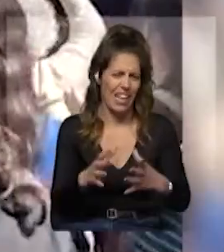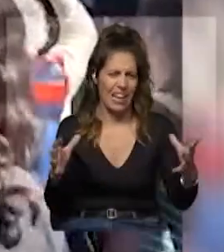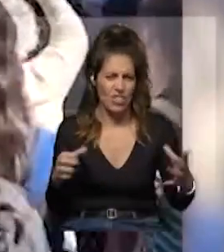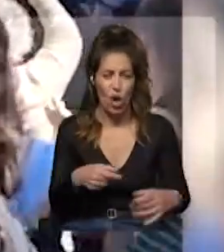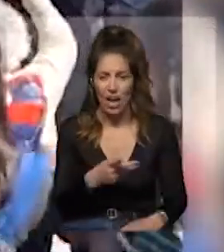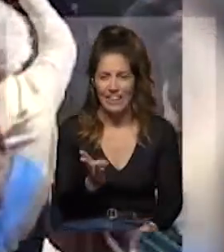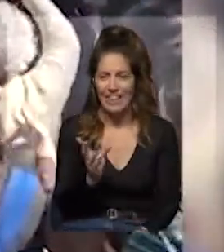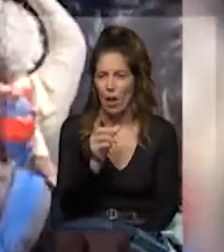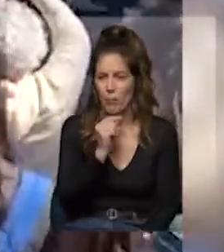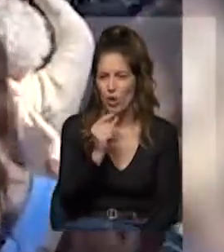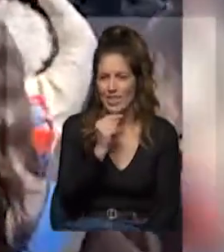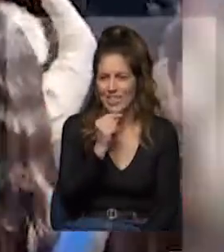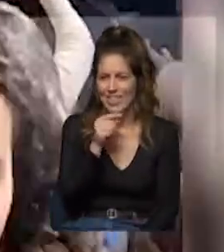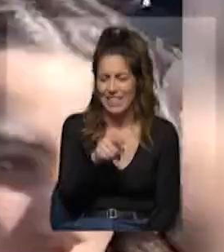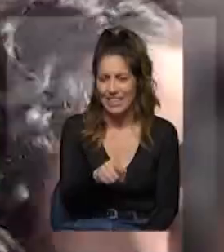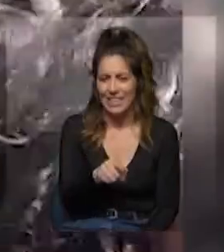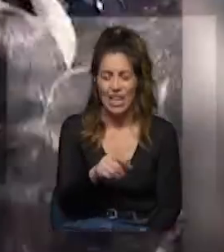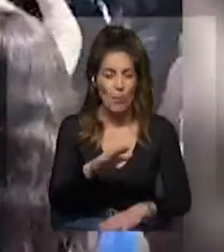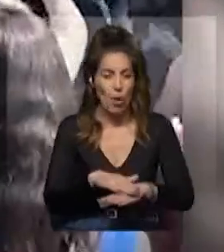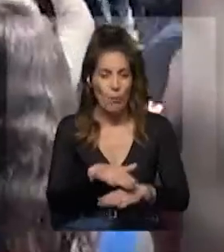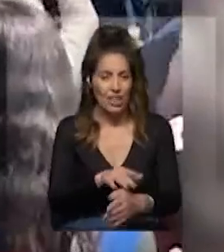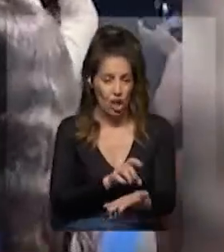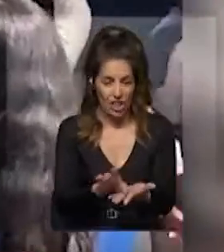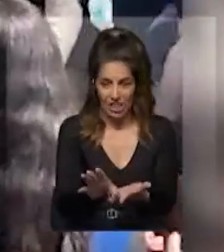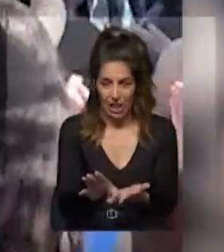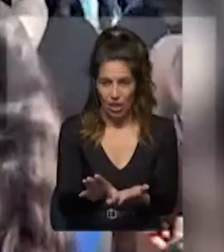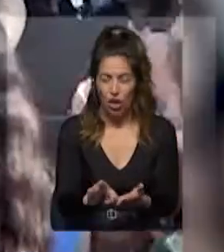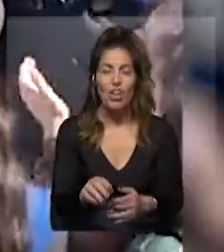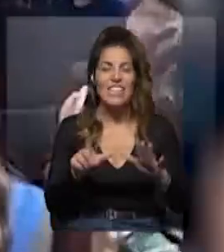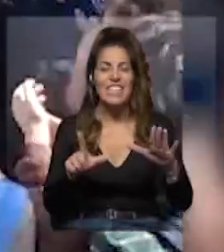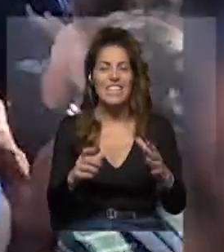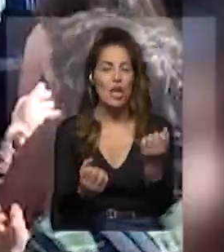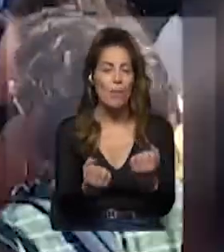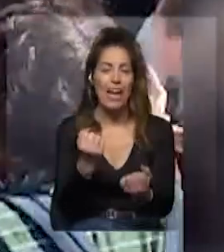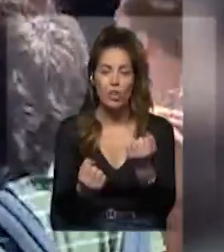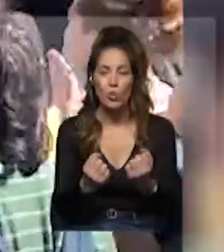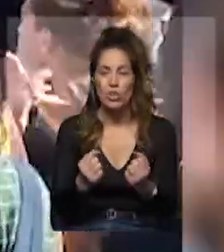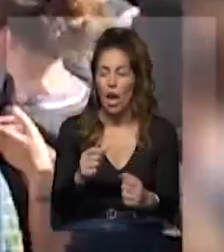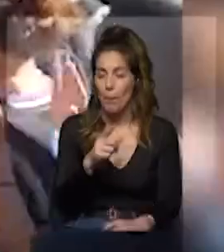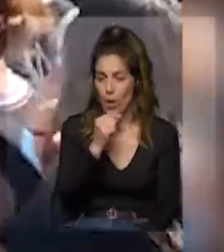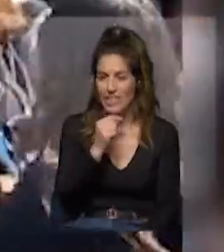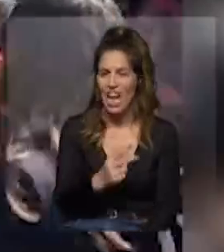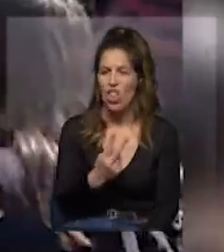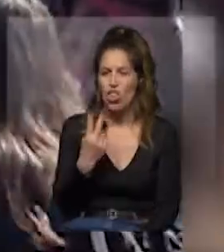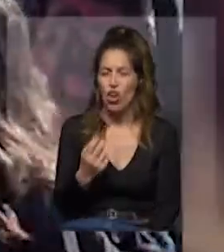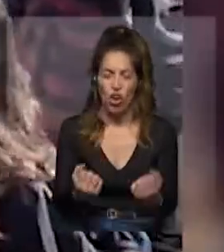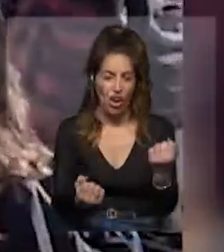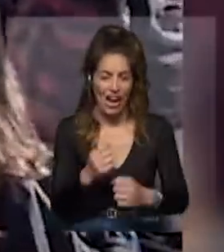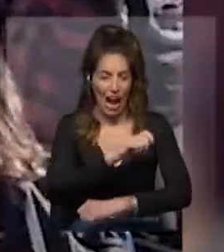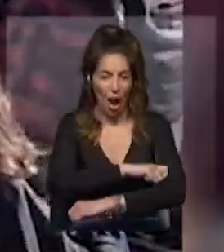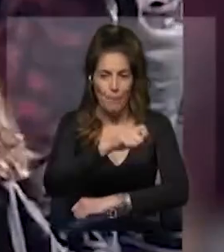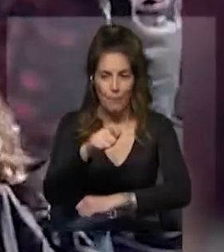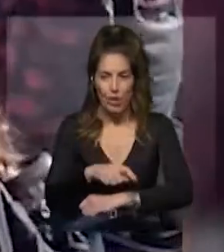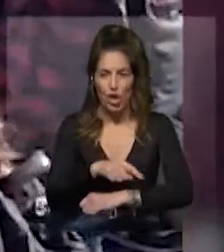efectivos que había a la hora de la desocupación había siete patrullas de policías dos camiones de intervención y